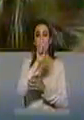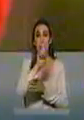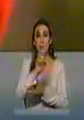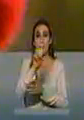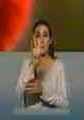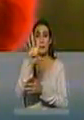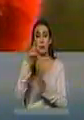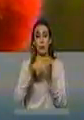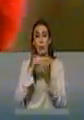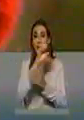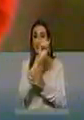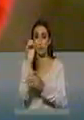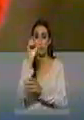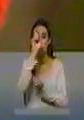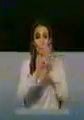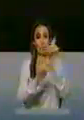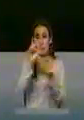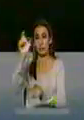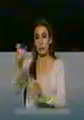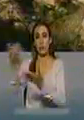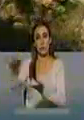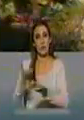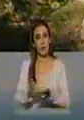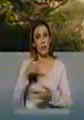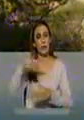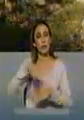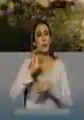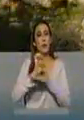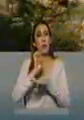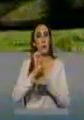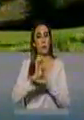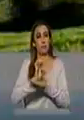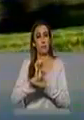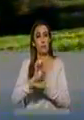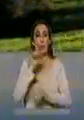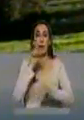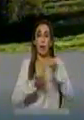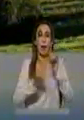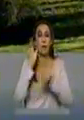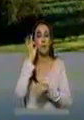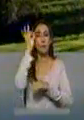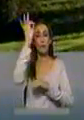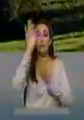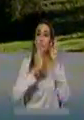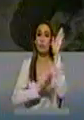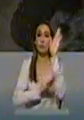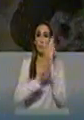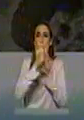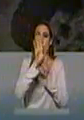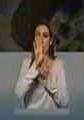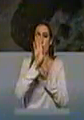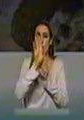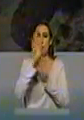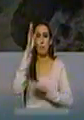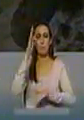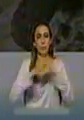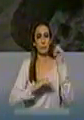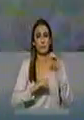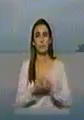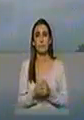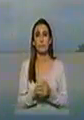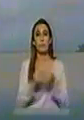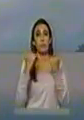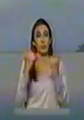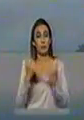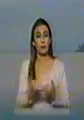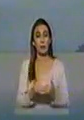1.124.000 ciudadanos extranjeros han llegado a Ecuador. Sin duda, las proyecciones de crecimiento de esta cifra son muy altas. De esta